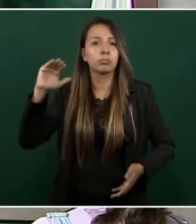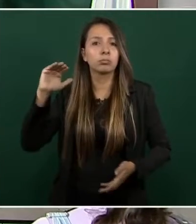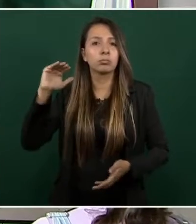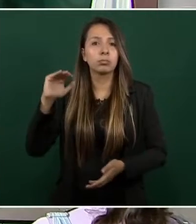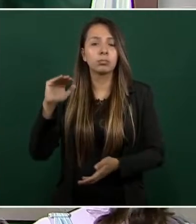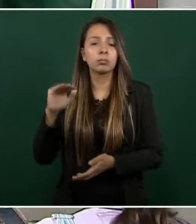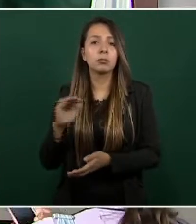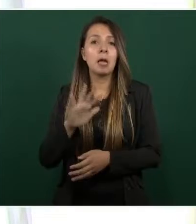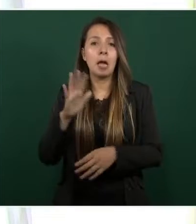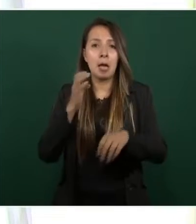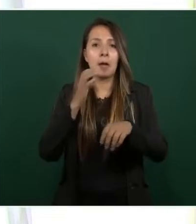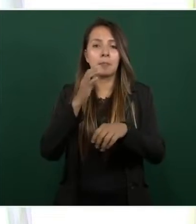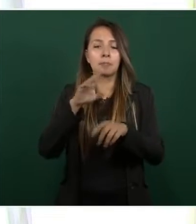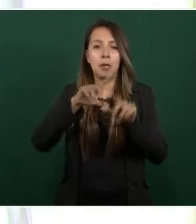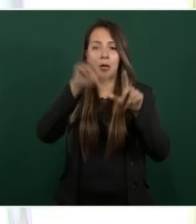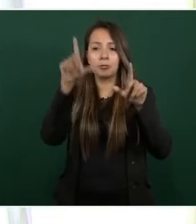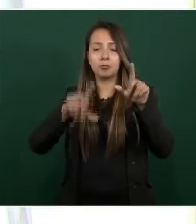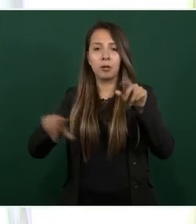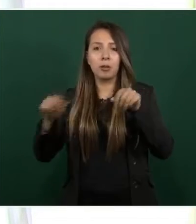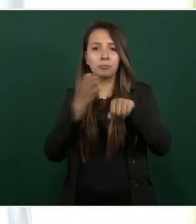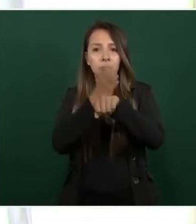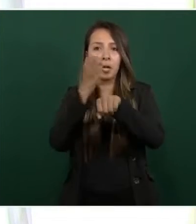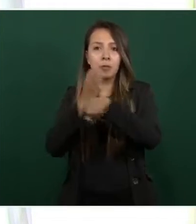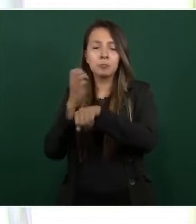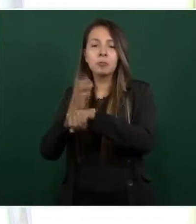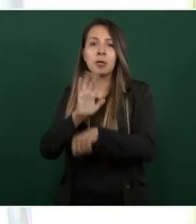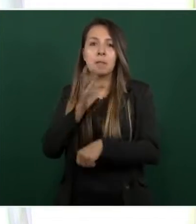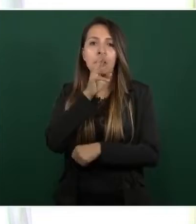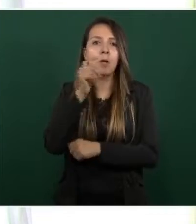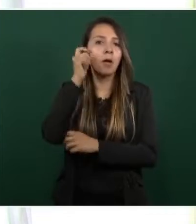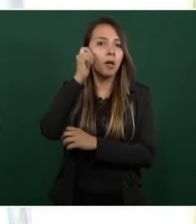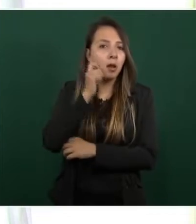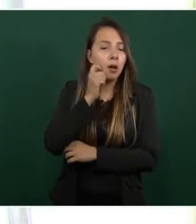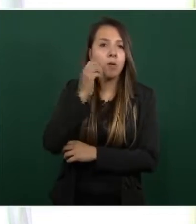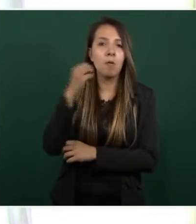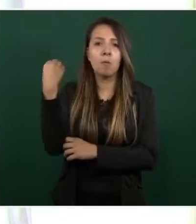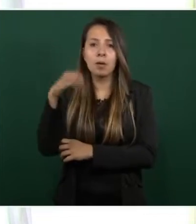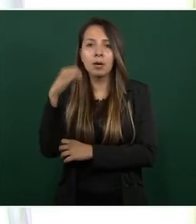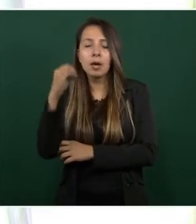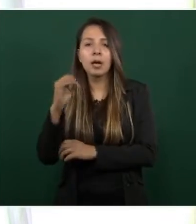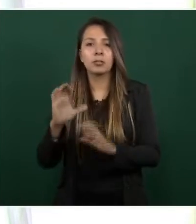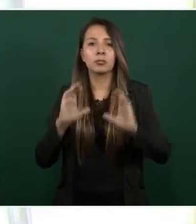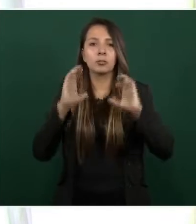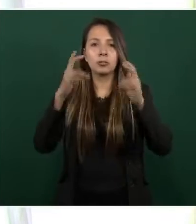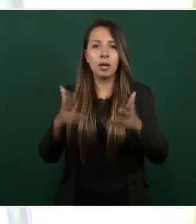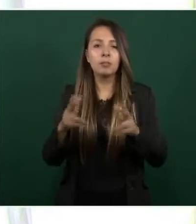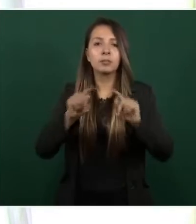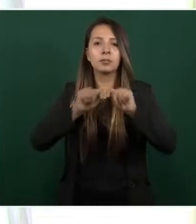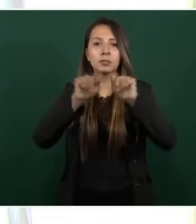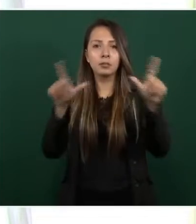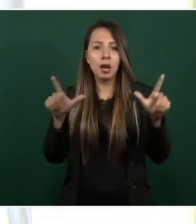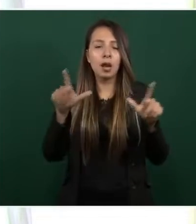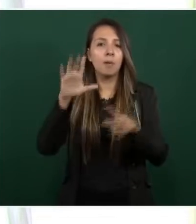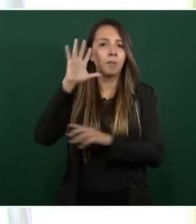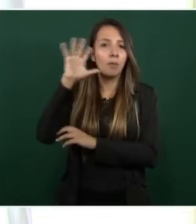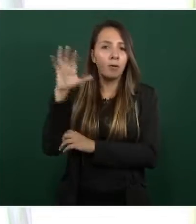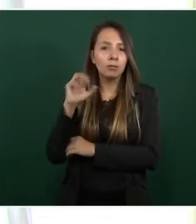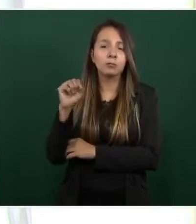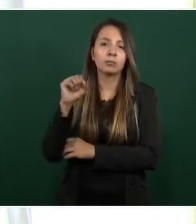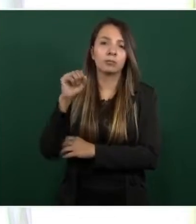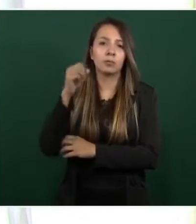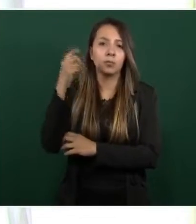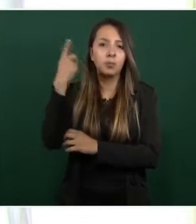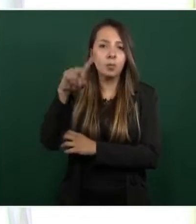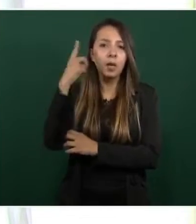de la República los que reciben este apoyo. Ahora son Guerrero, Oaxaca, Chiapas, Tlaxcala, Morelos, Durango, Nayarit,